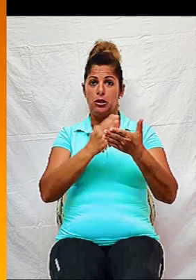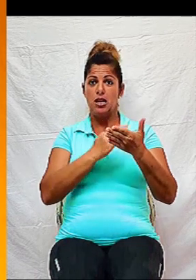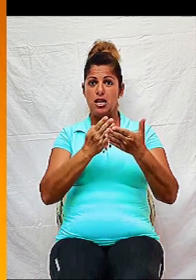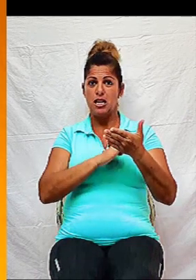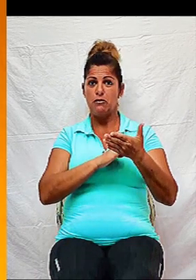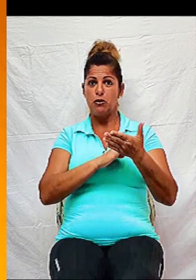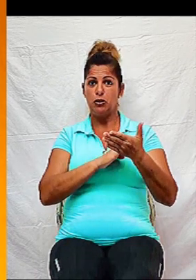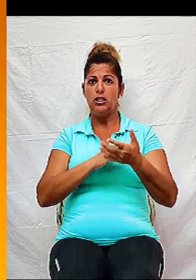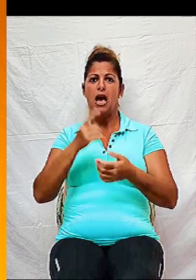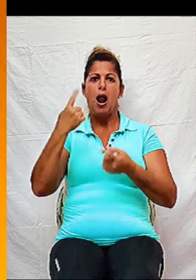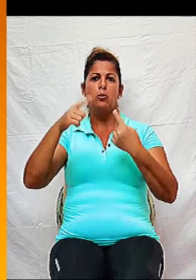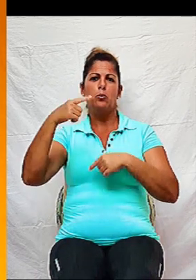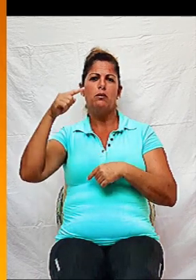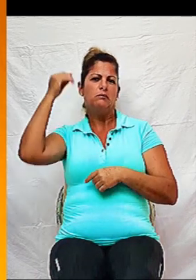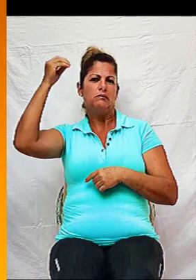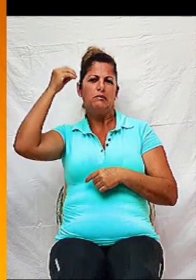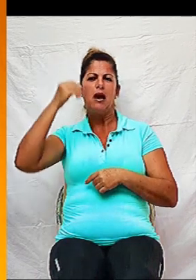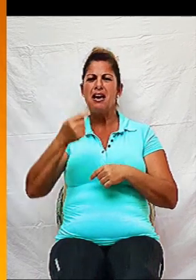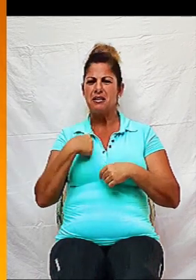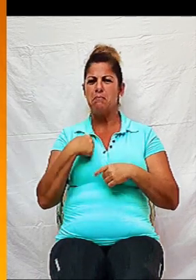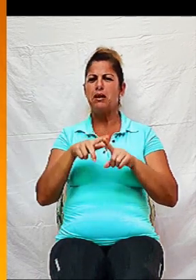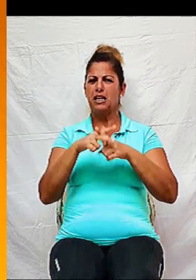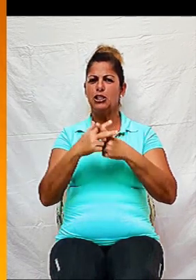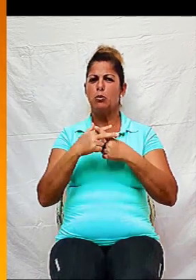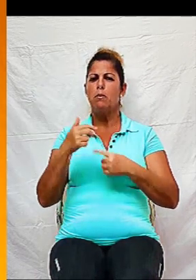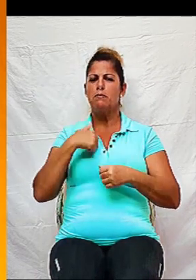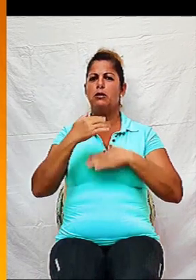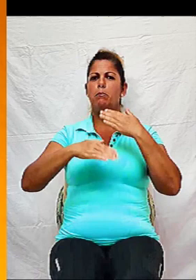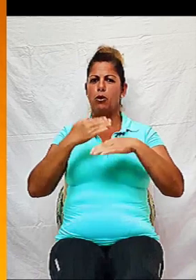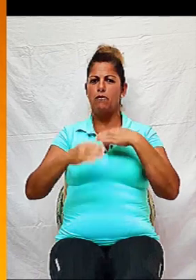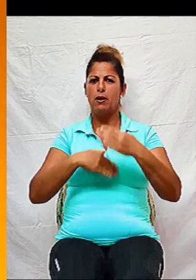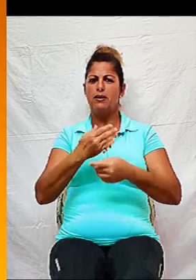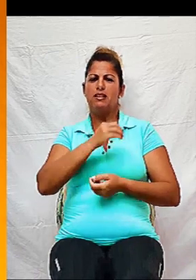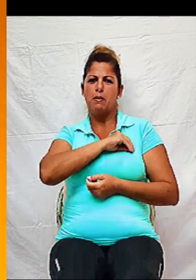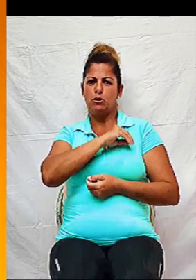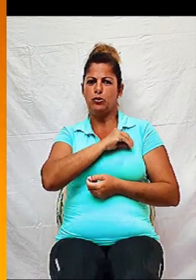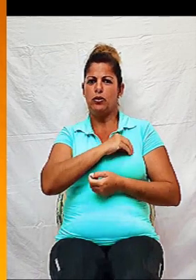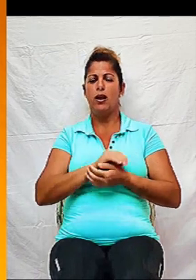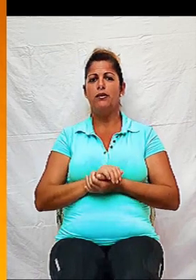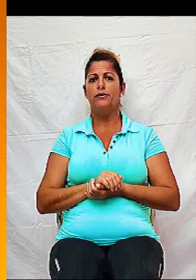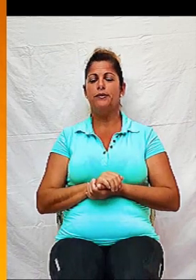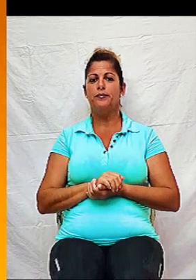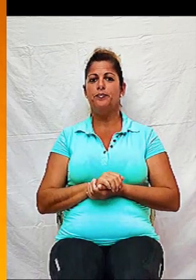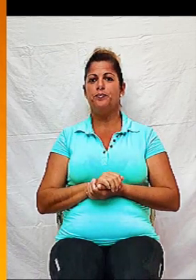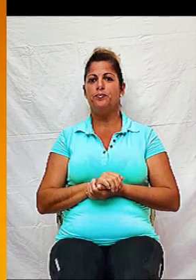¿Los libros, creencias y conocimientos han resuelto mis problemas emocionales?